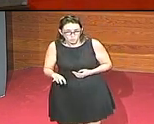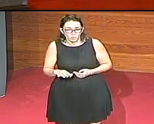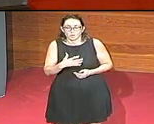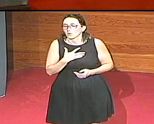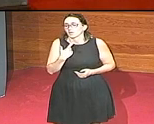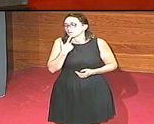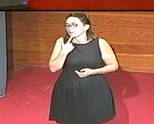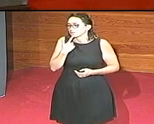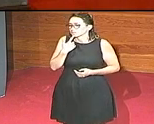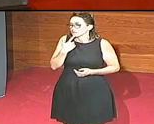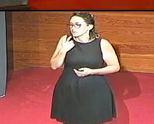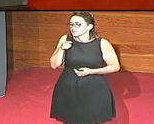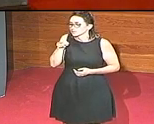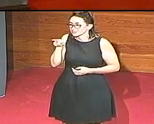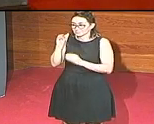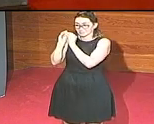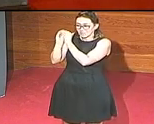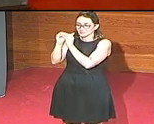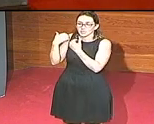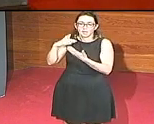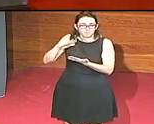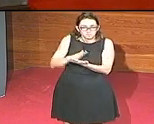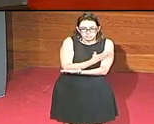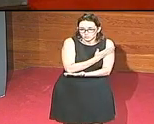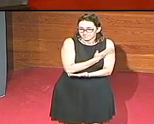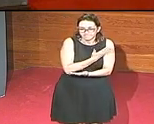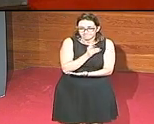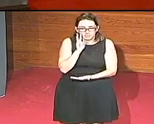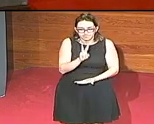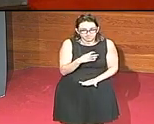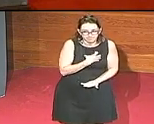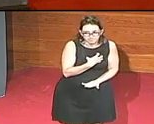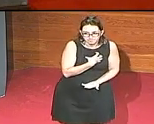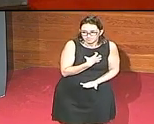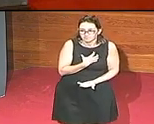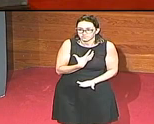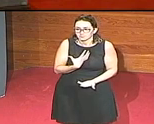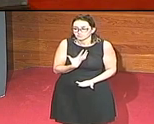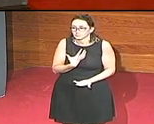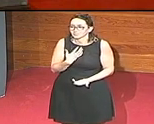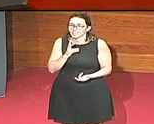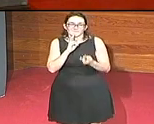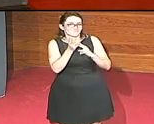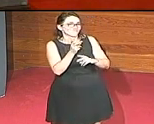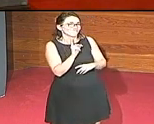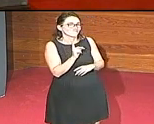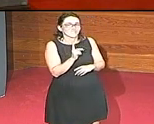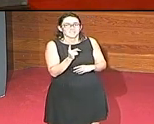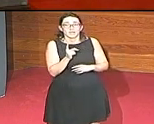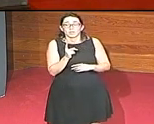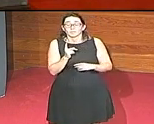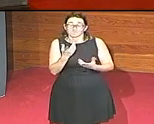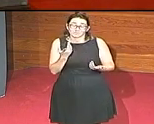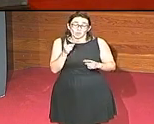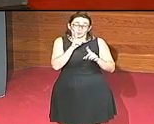están hechas y ya no y ya no es que al final lo que tiene el papel